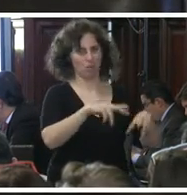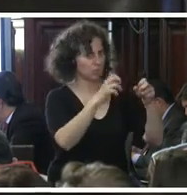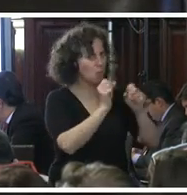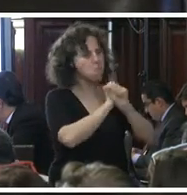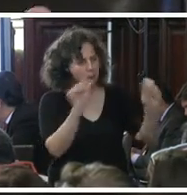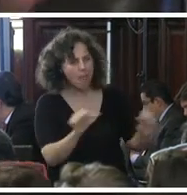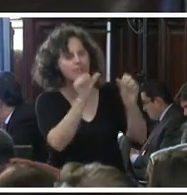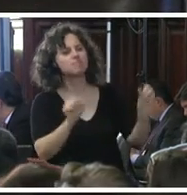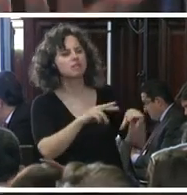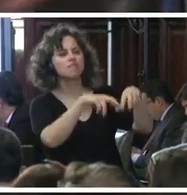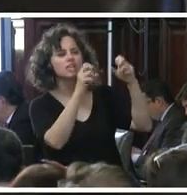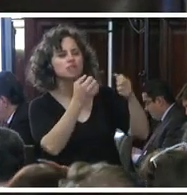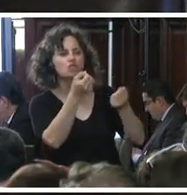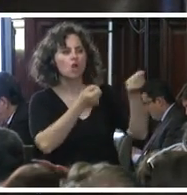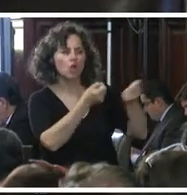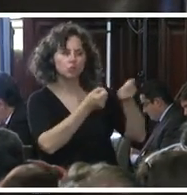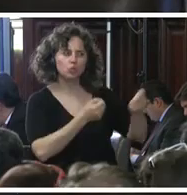and that's